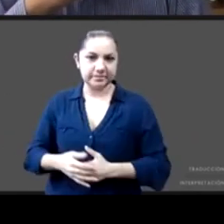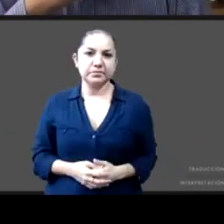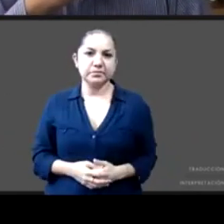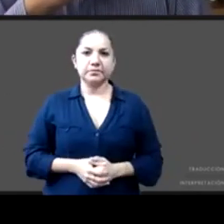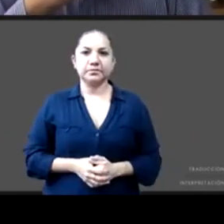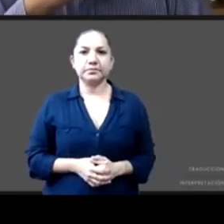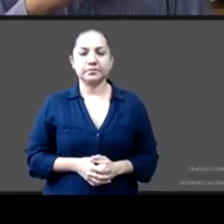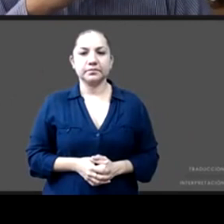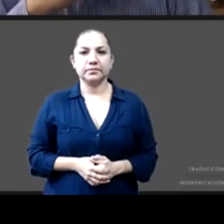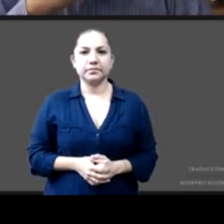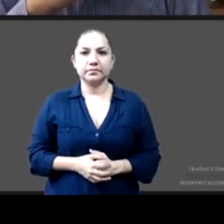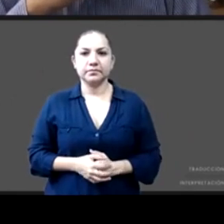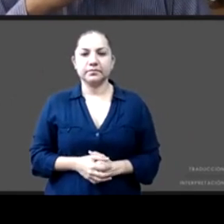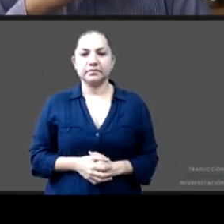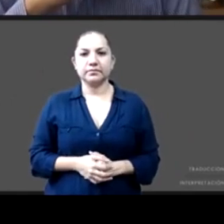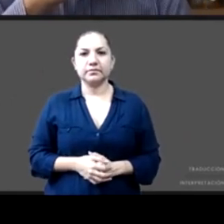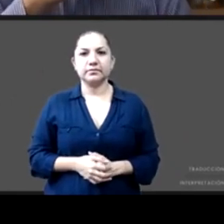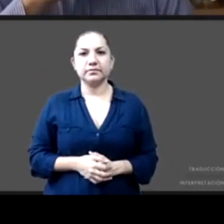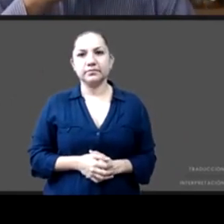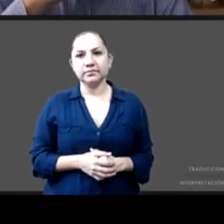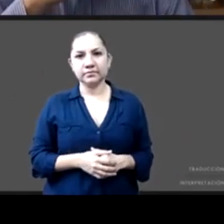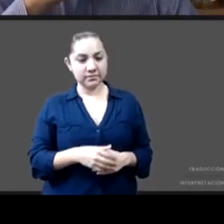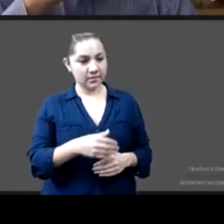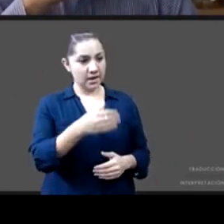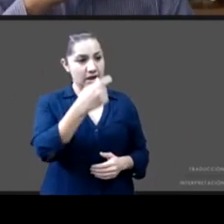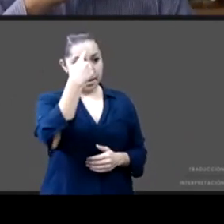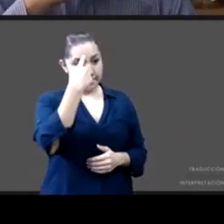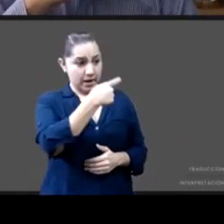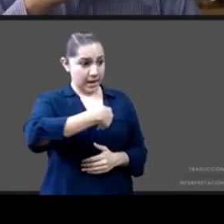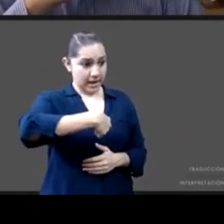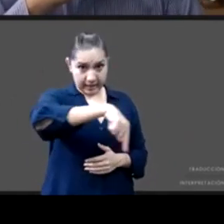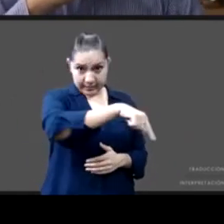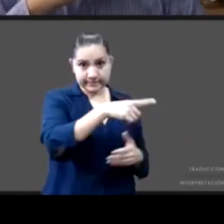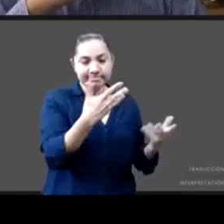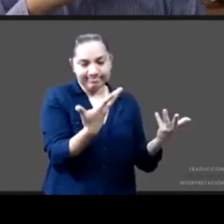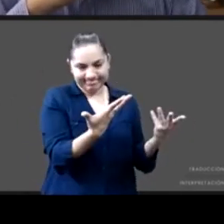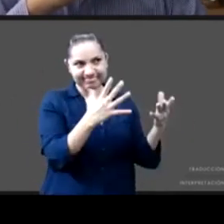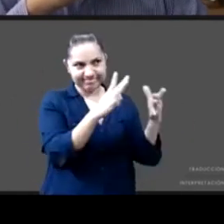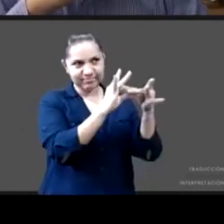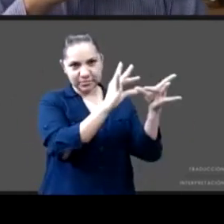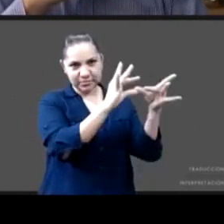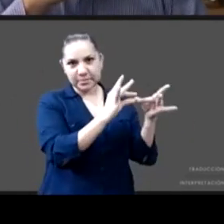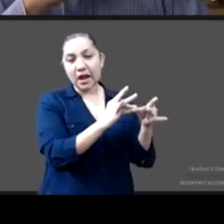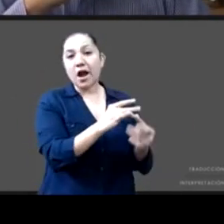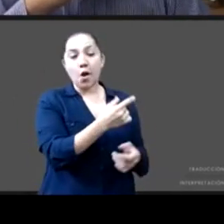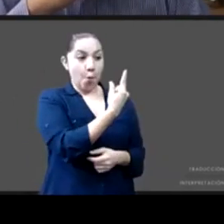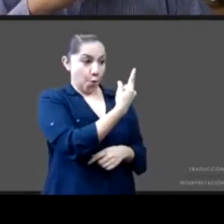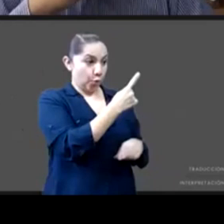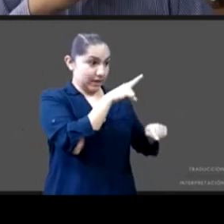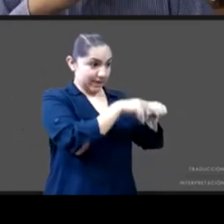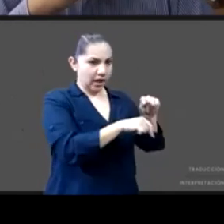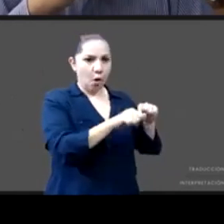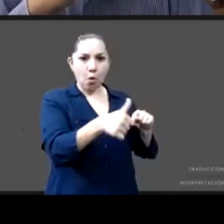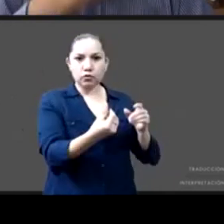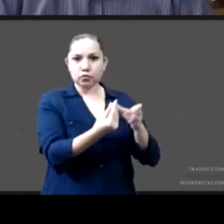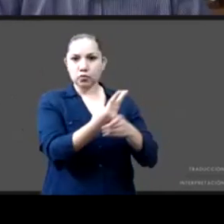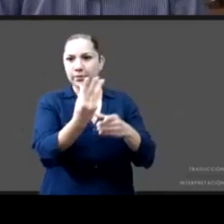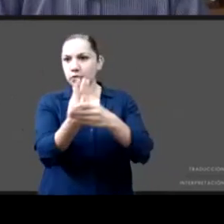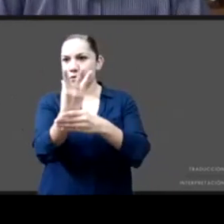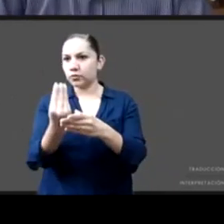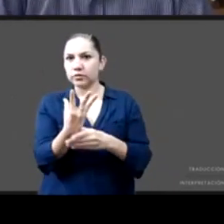tema de cómo quitar páginas, como ya bien se mencionó, se quita una y se crean 20. Al mismo tiempo, ¿no? Pero